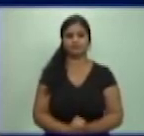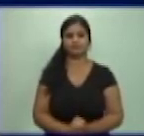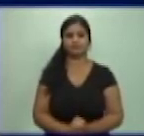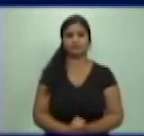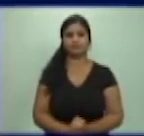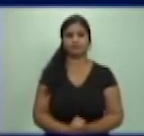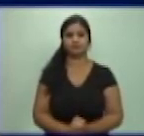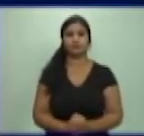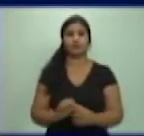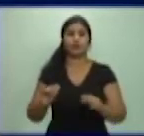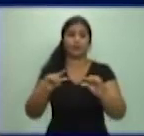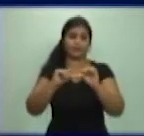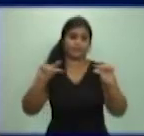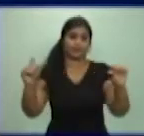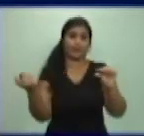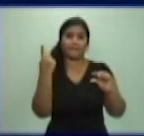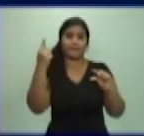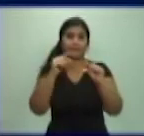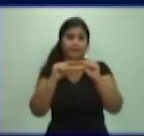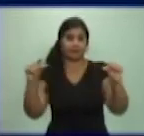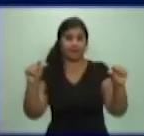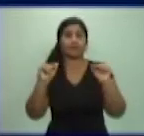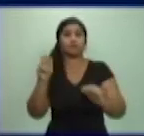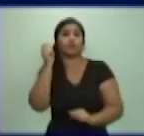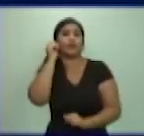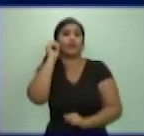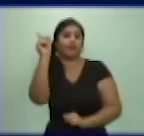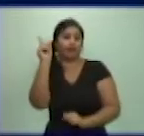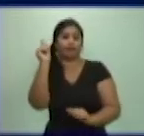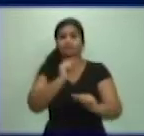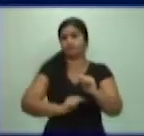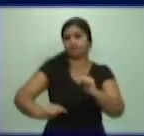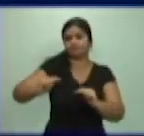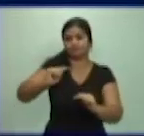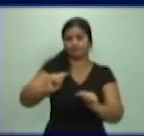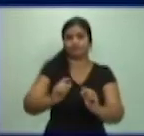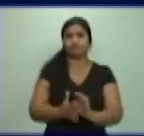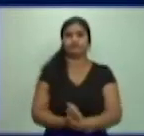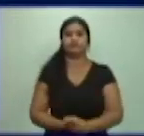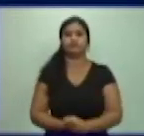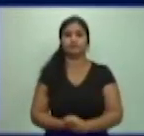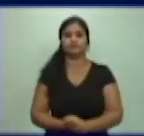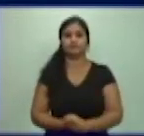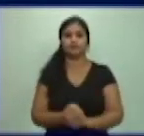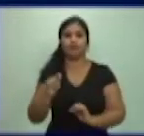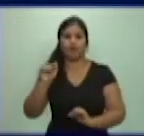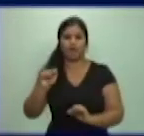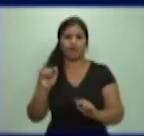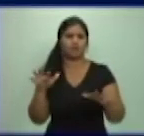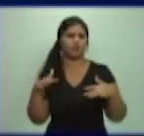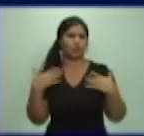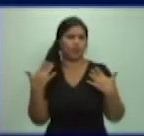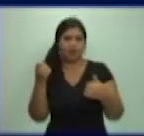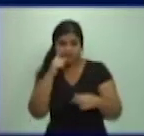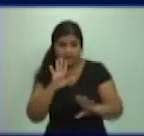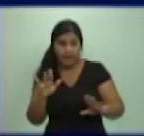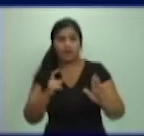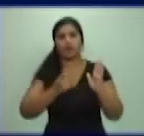idea central del texto. Por tanto, una vez que concluye la idea central, que yo debo colocar, muy bien, punto y